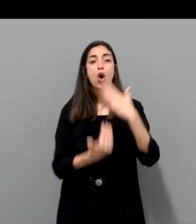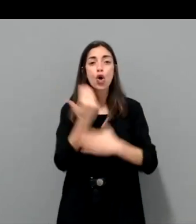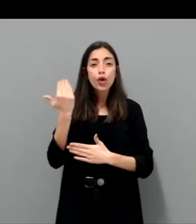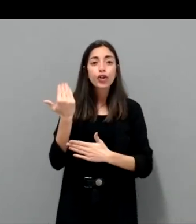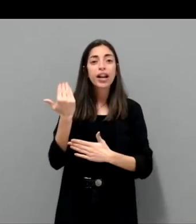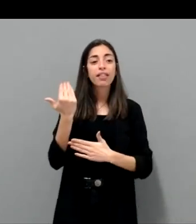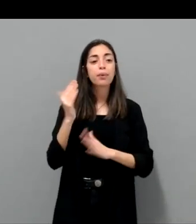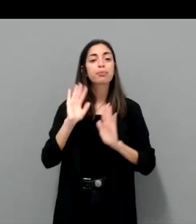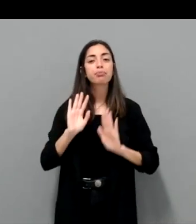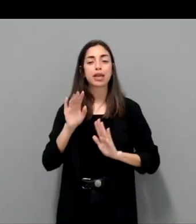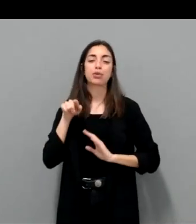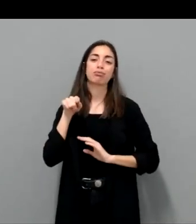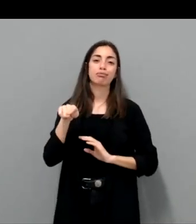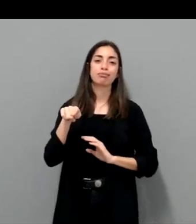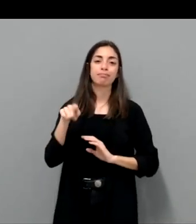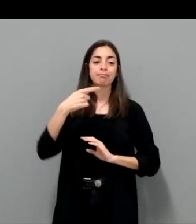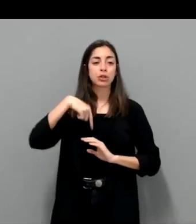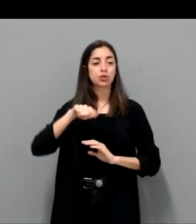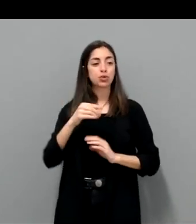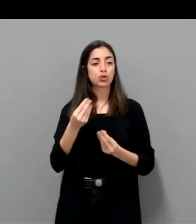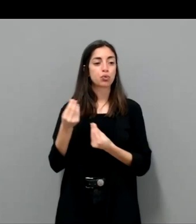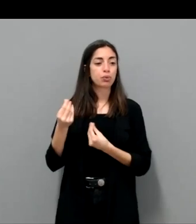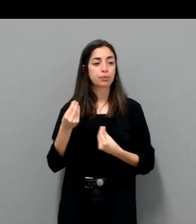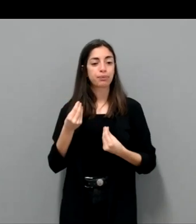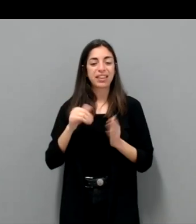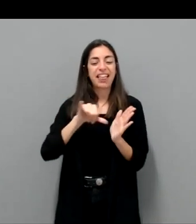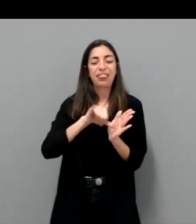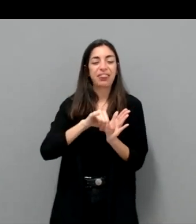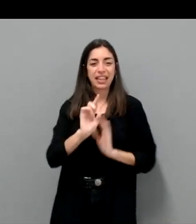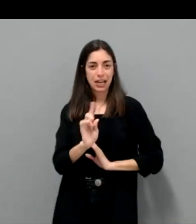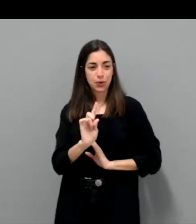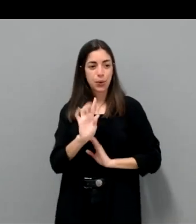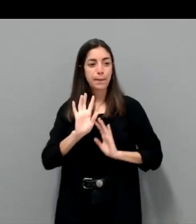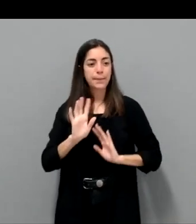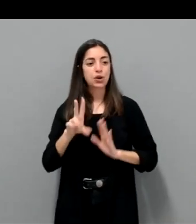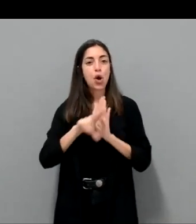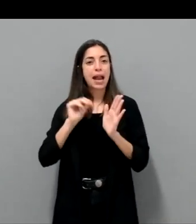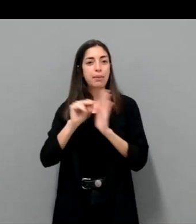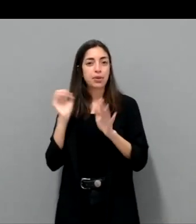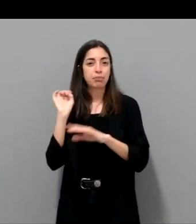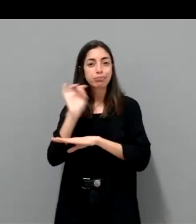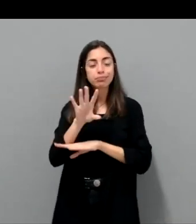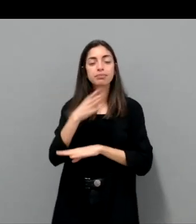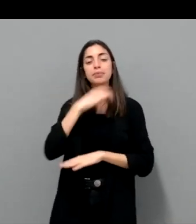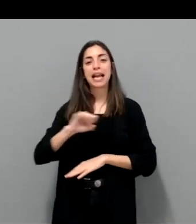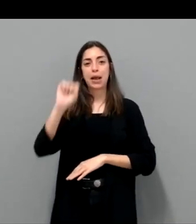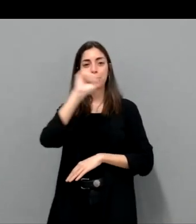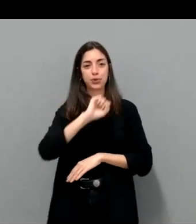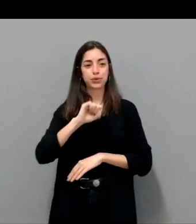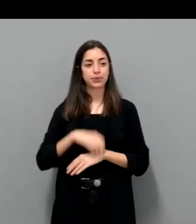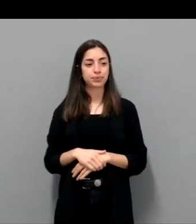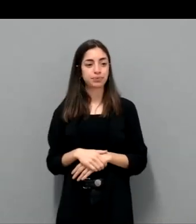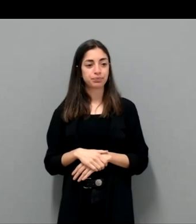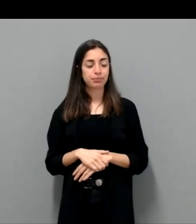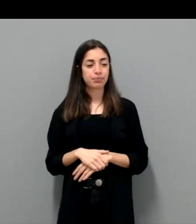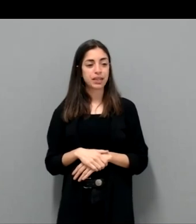bueno, no te pudimos tener así tan cerca, pero el vídeo que enviaste fue maravilloso. Y bueno, yo creo